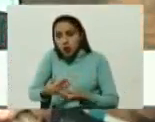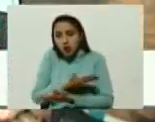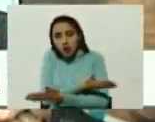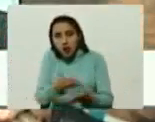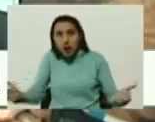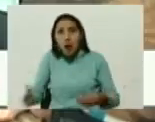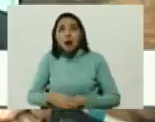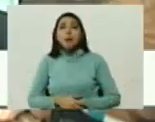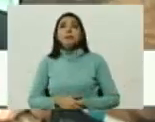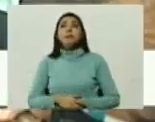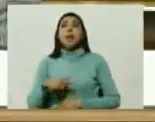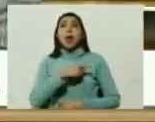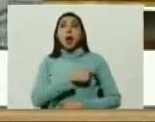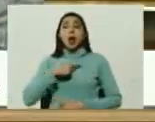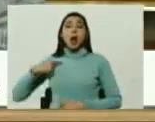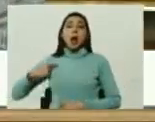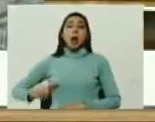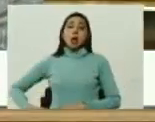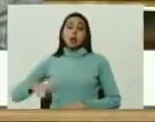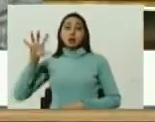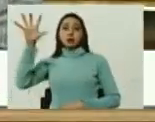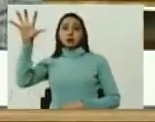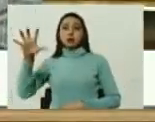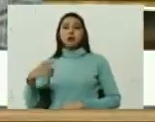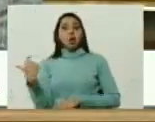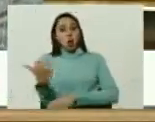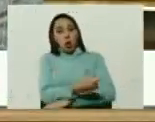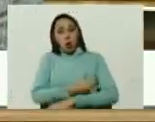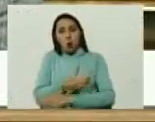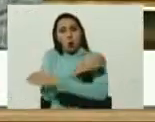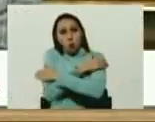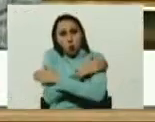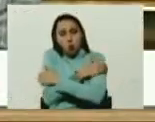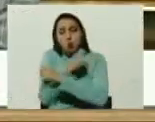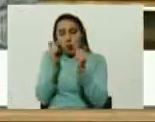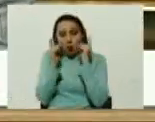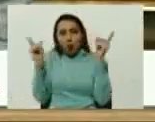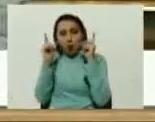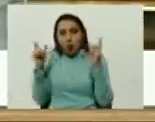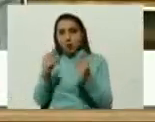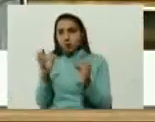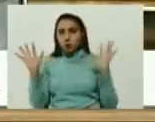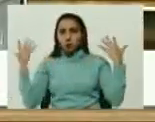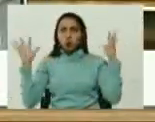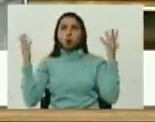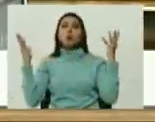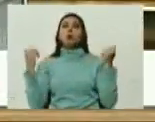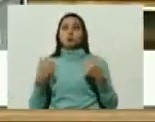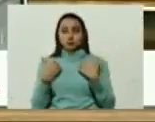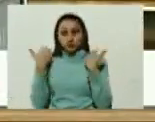república popular china con nuestro abrazo y nuestra admiración y nuestro aplauso